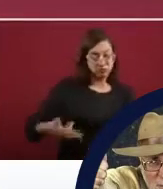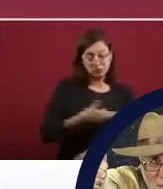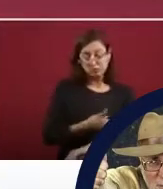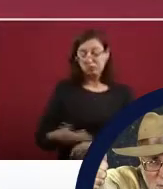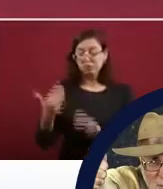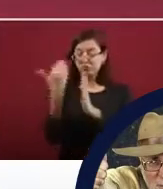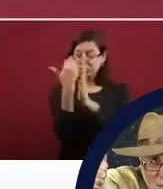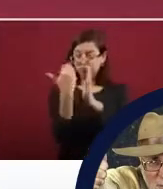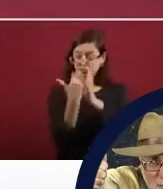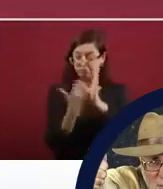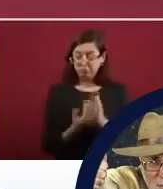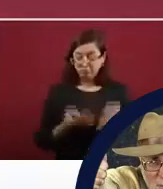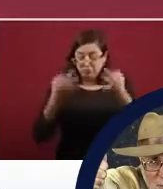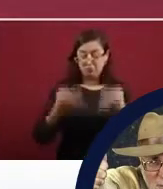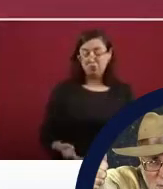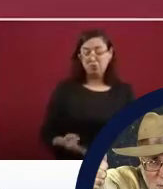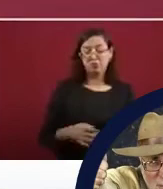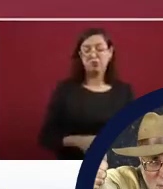convocando.